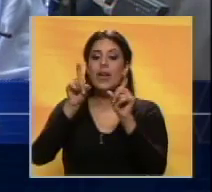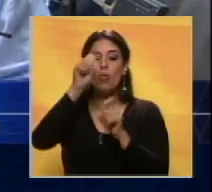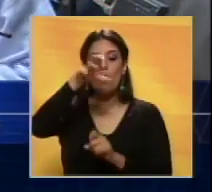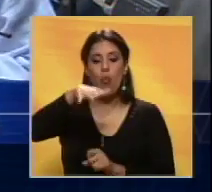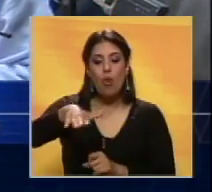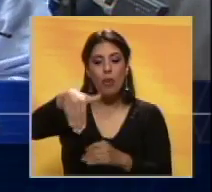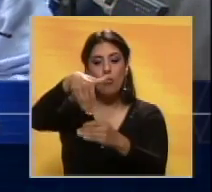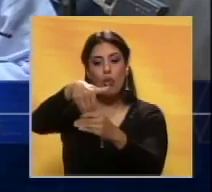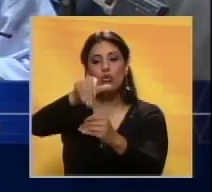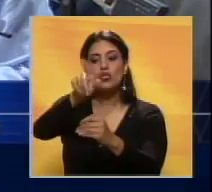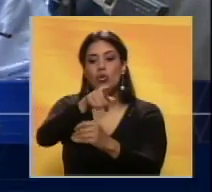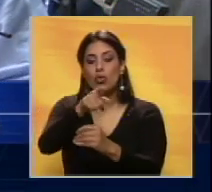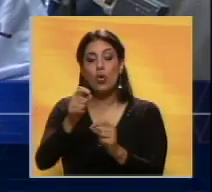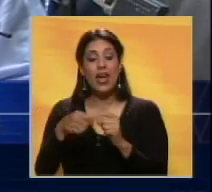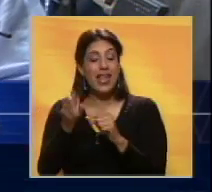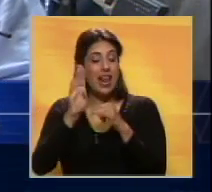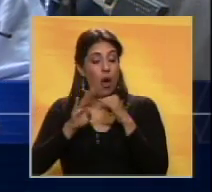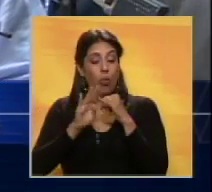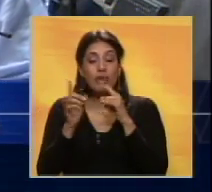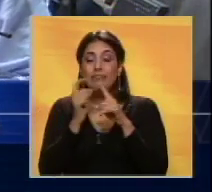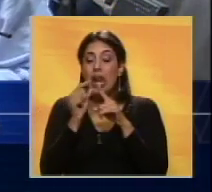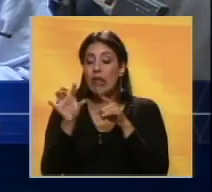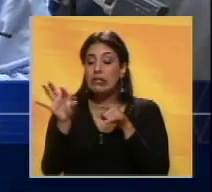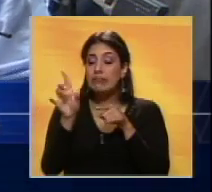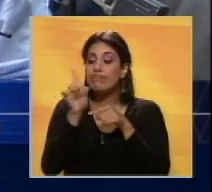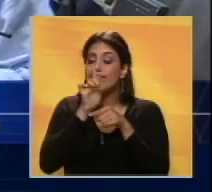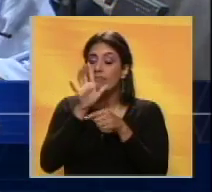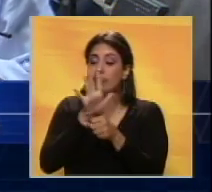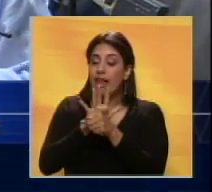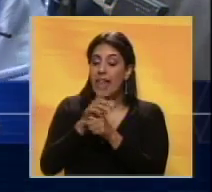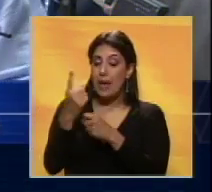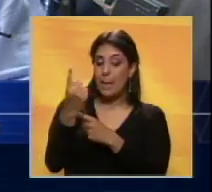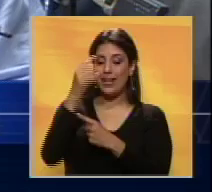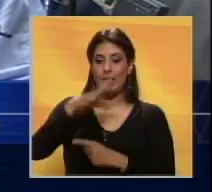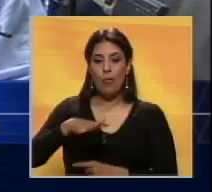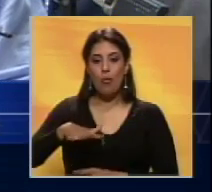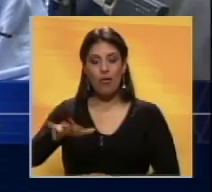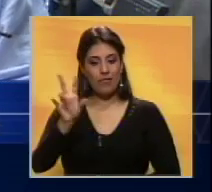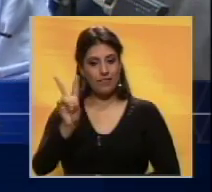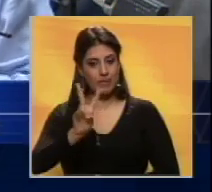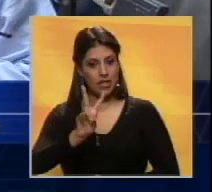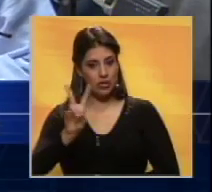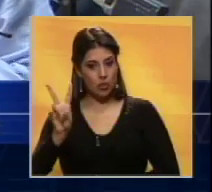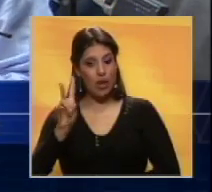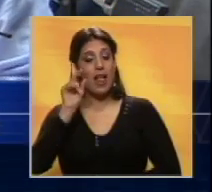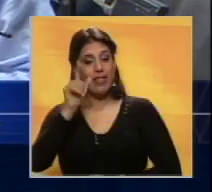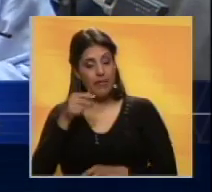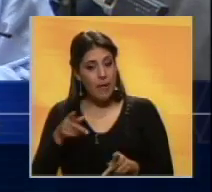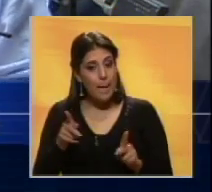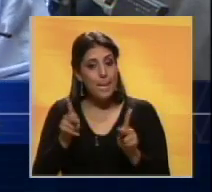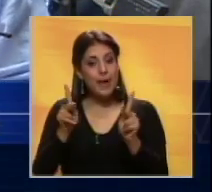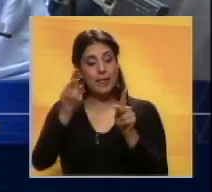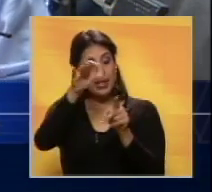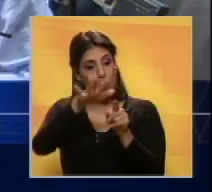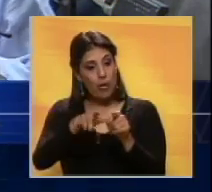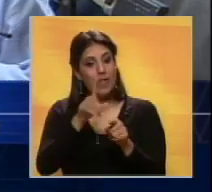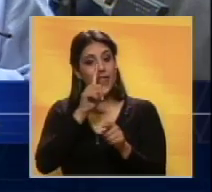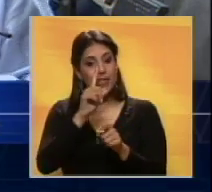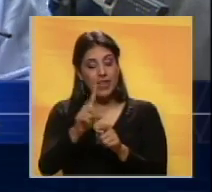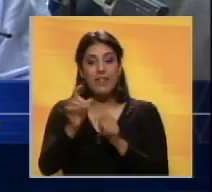consenso y que la última palabra la tenga el pueblo venezolano y se le permita al